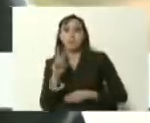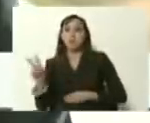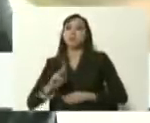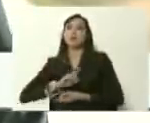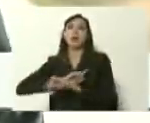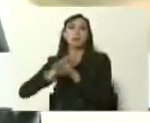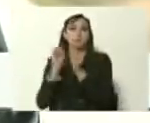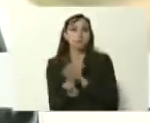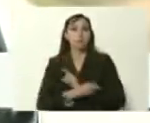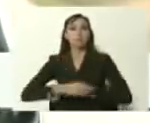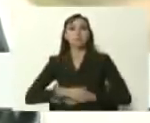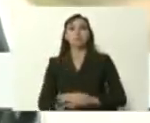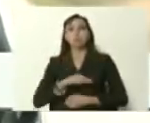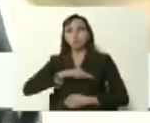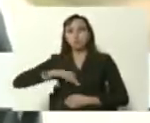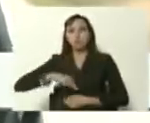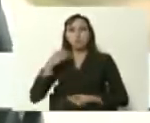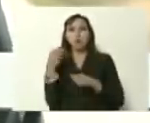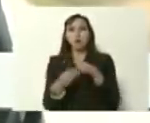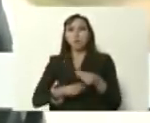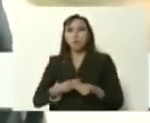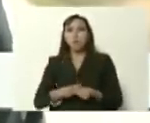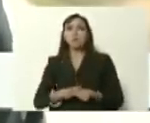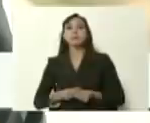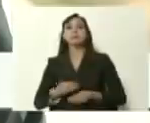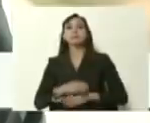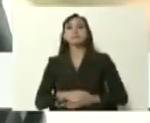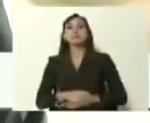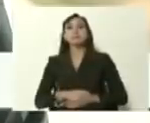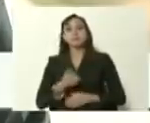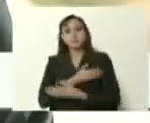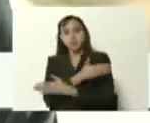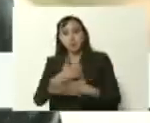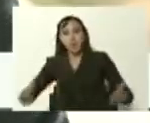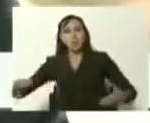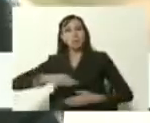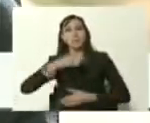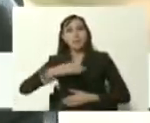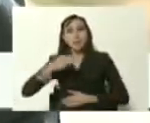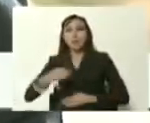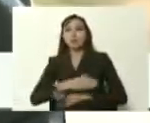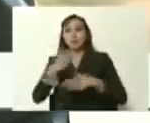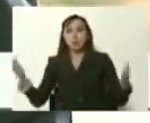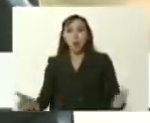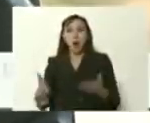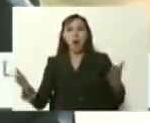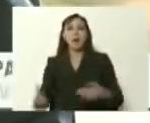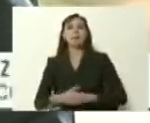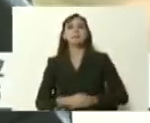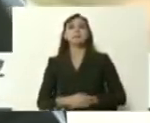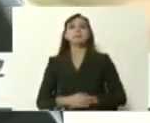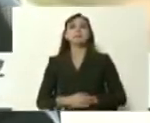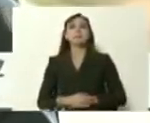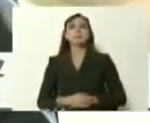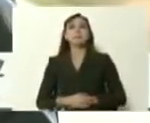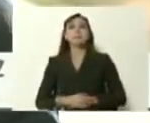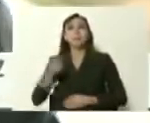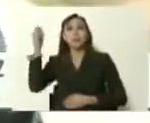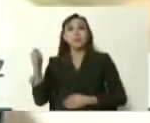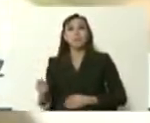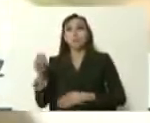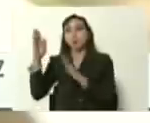Por eso tenemos que nosotros dejarnos del humano y elevarlo espiritualmente, porque, amados, diputado